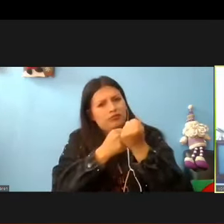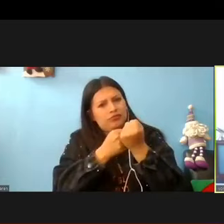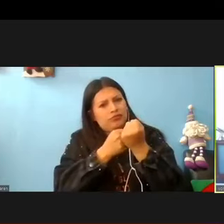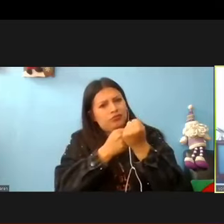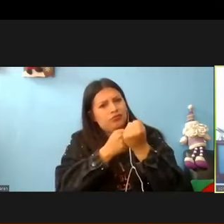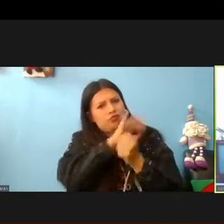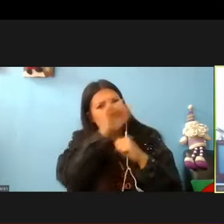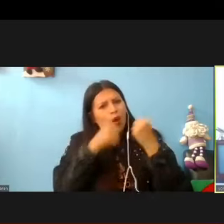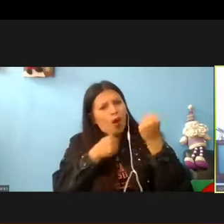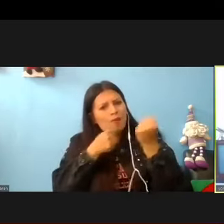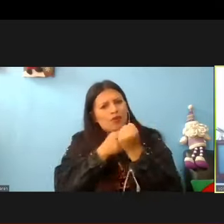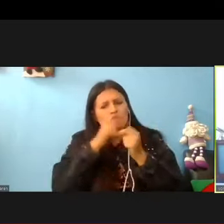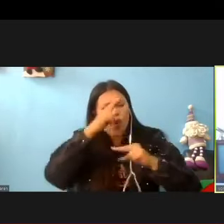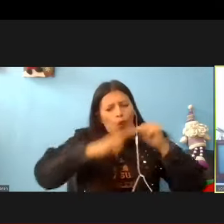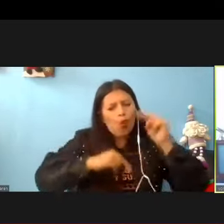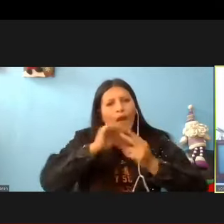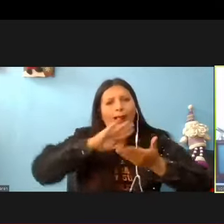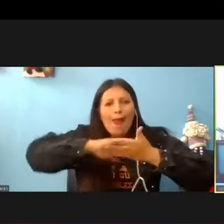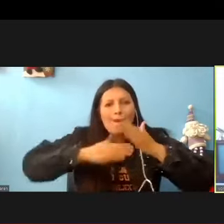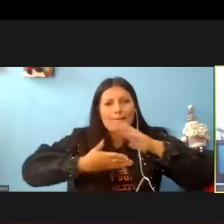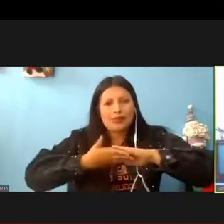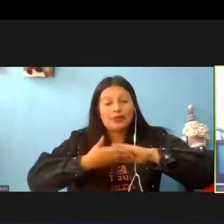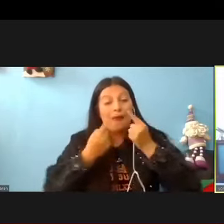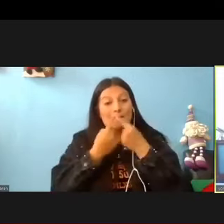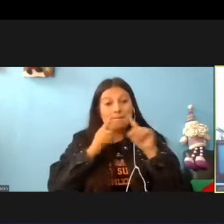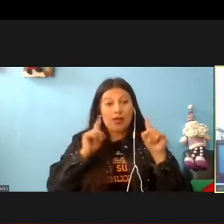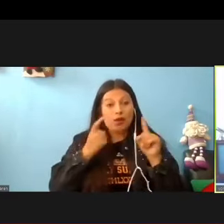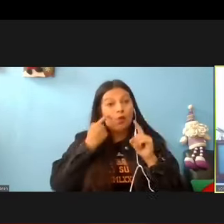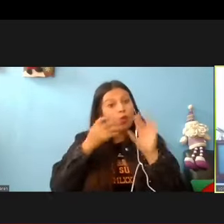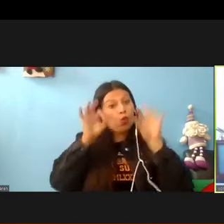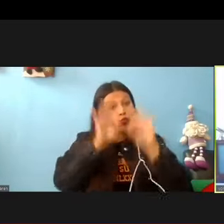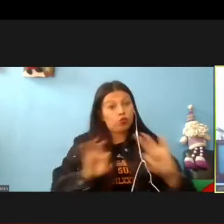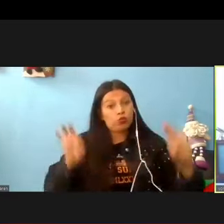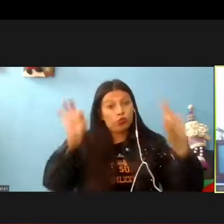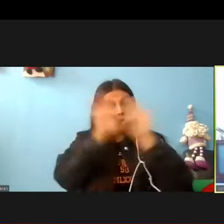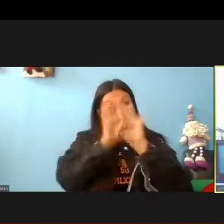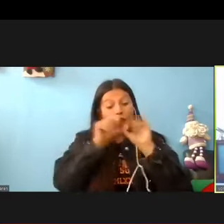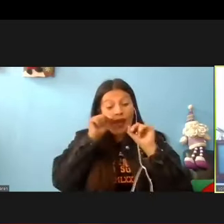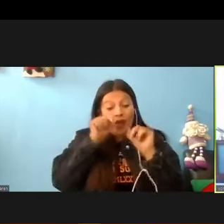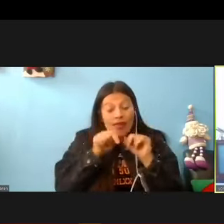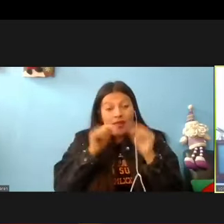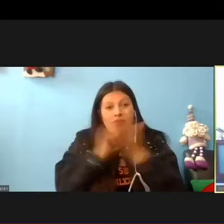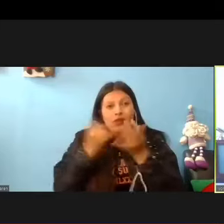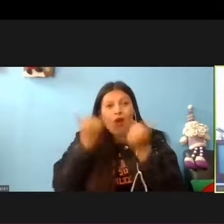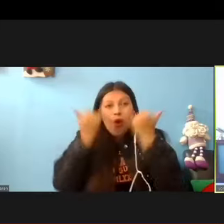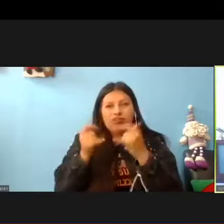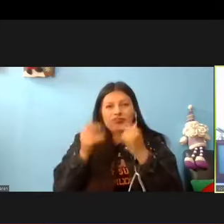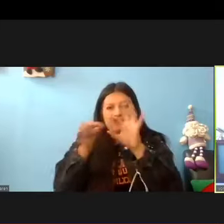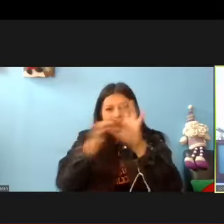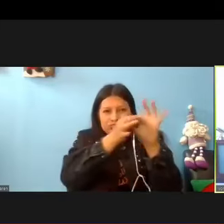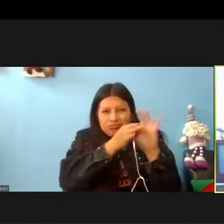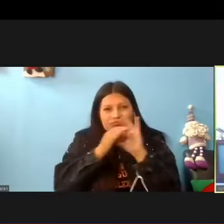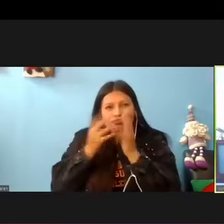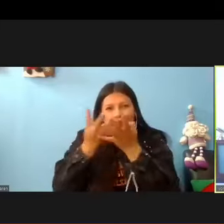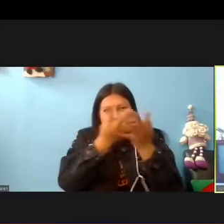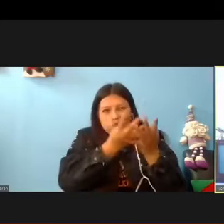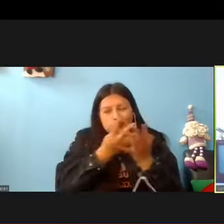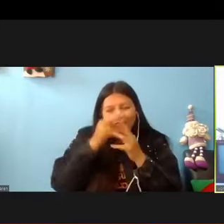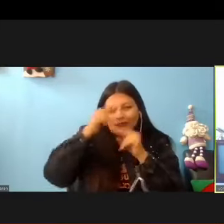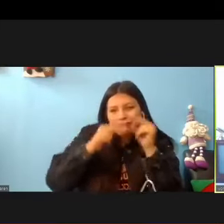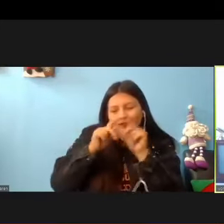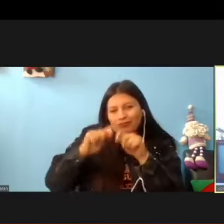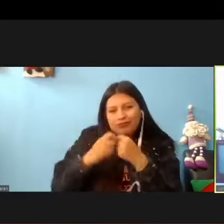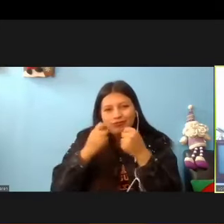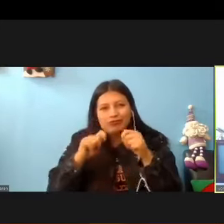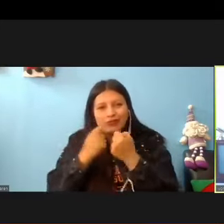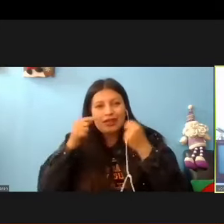por su papel en la construcción de paz, pero que es muy importante que esta red que se ha tejido en este